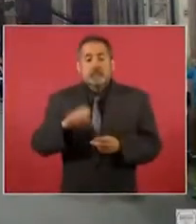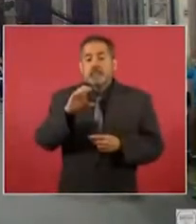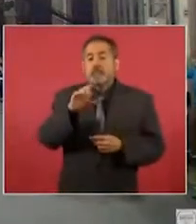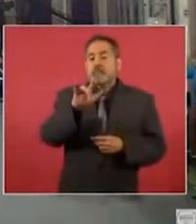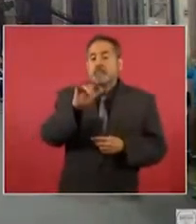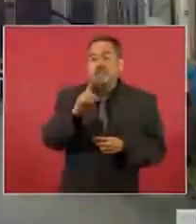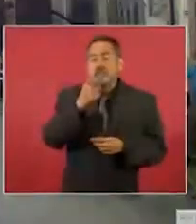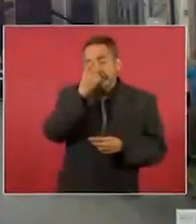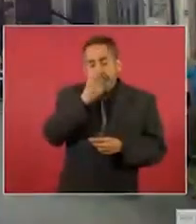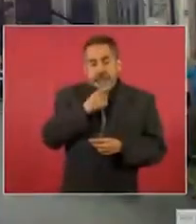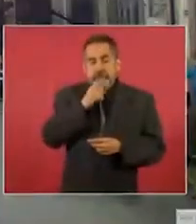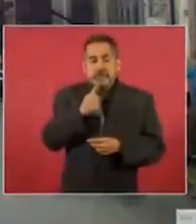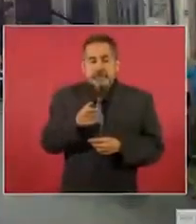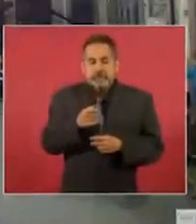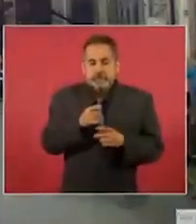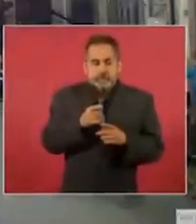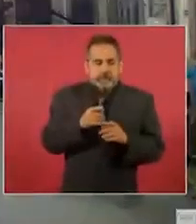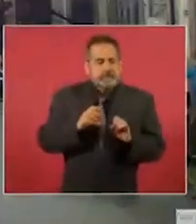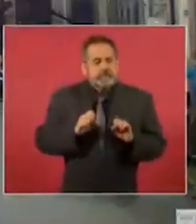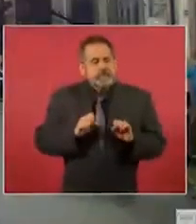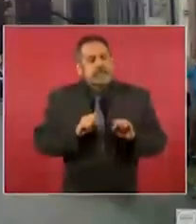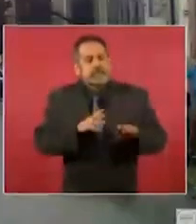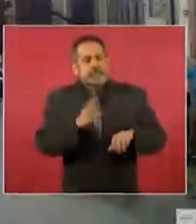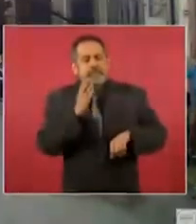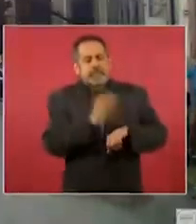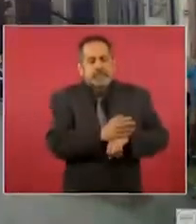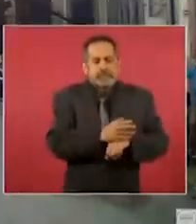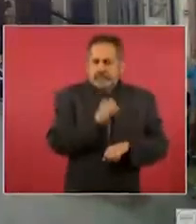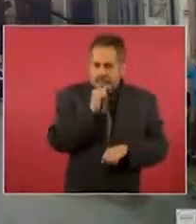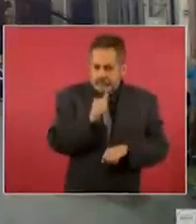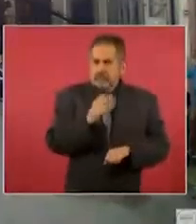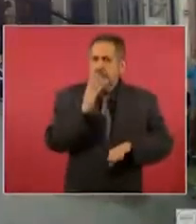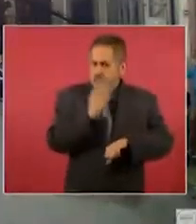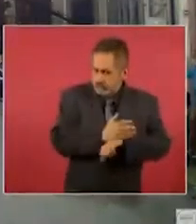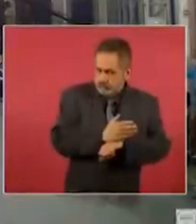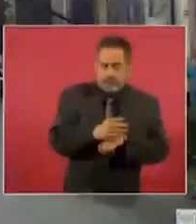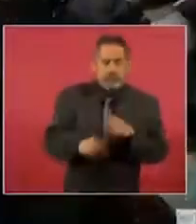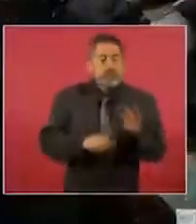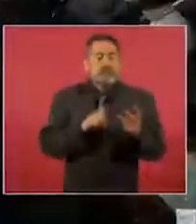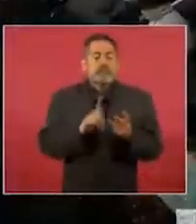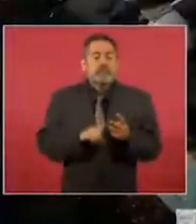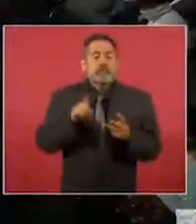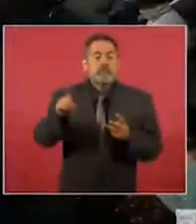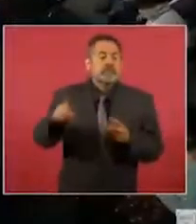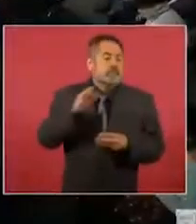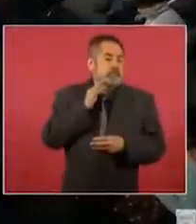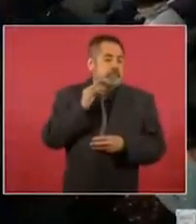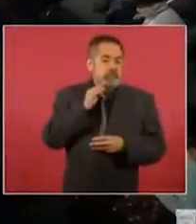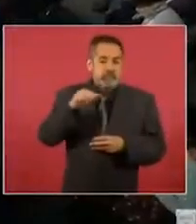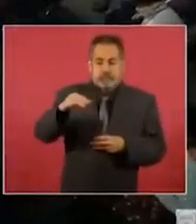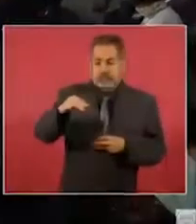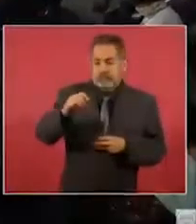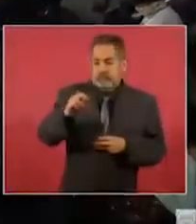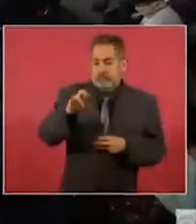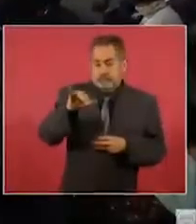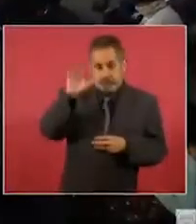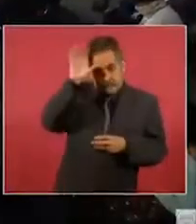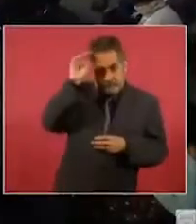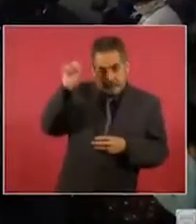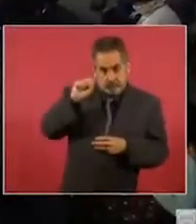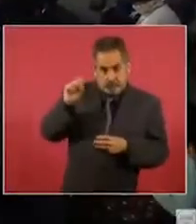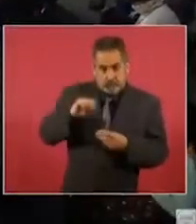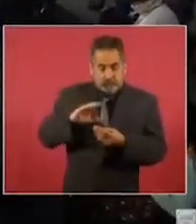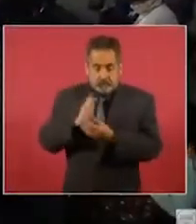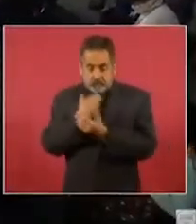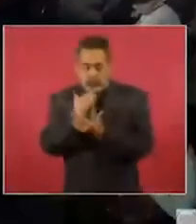ha dicho el presidente López Obrador es que hay que pues bueno ver qué gastos tiene el INE No ya señalado que hay gastos Pues excéntricos